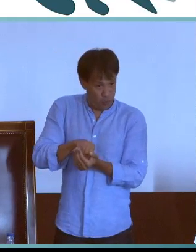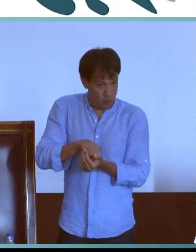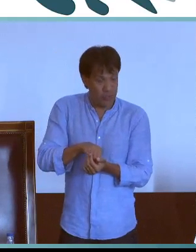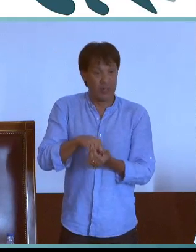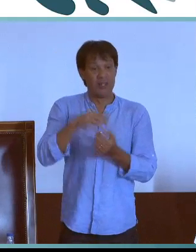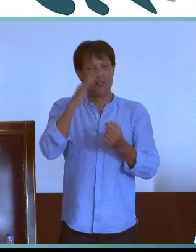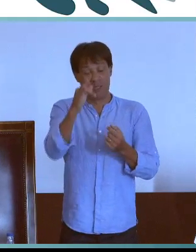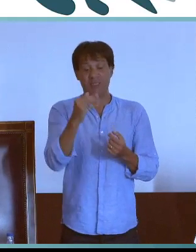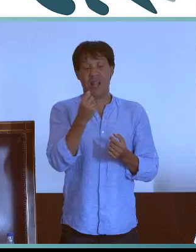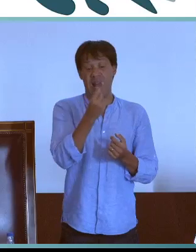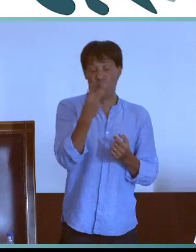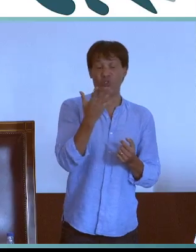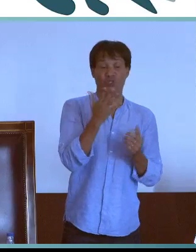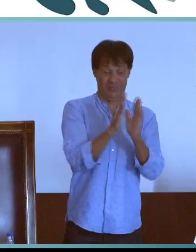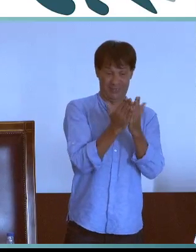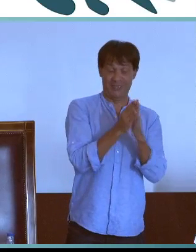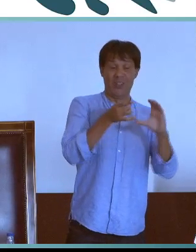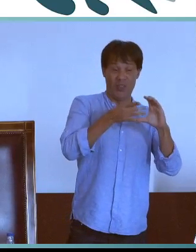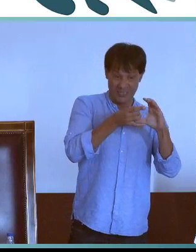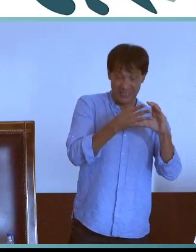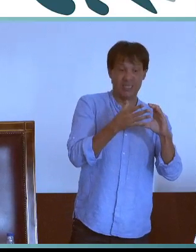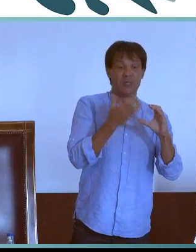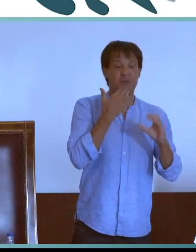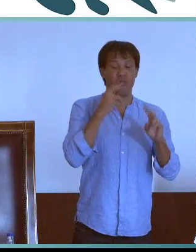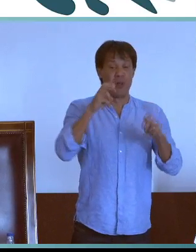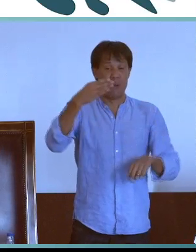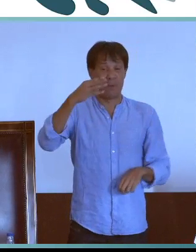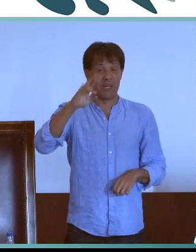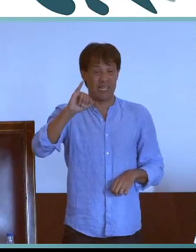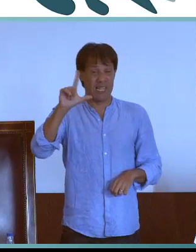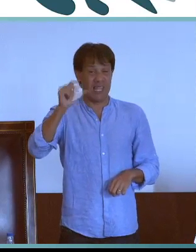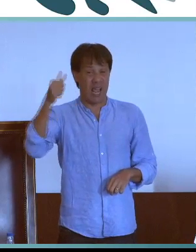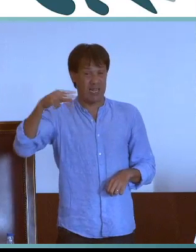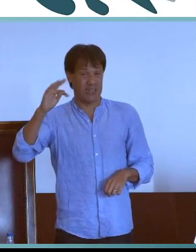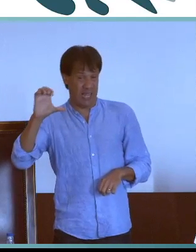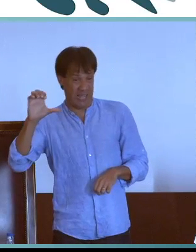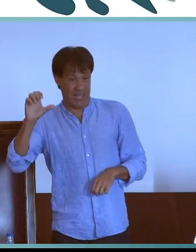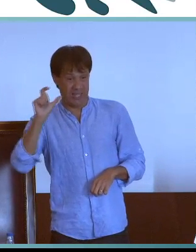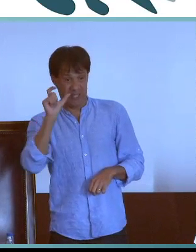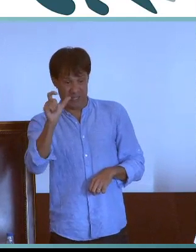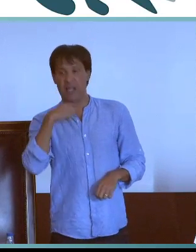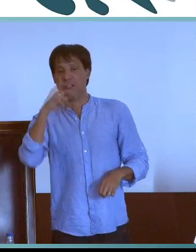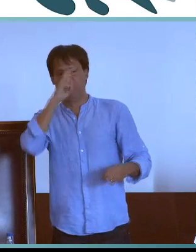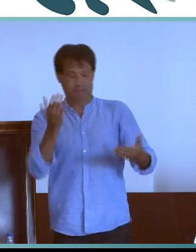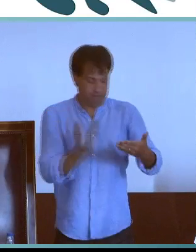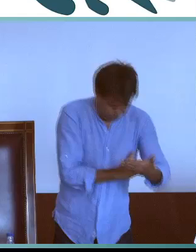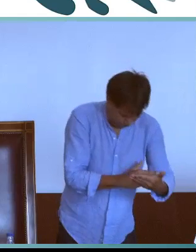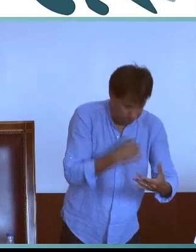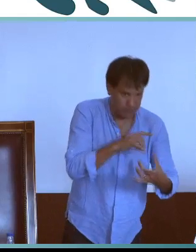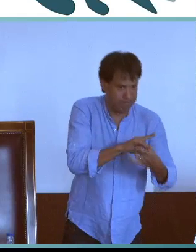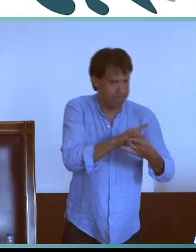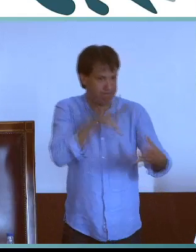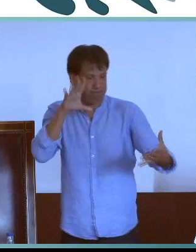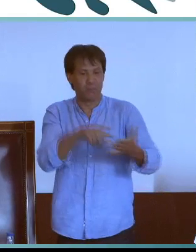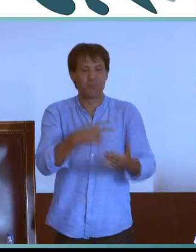Entonces buscábamos el signo que tuviese más prestigio. Por ejemplo, en el DILSE, brillante,